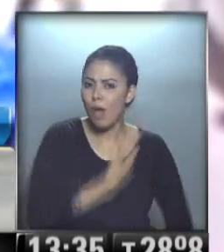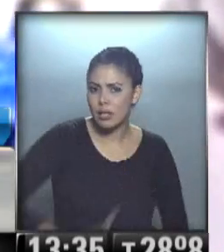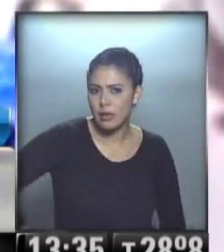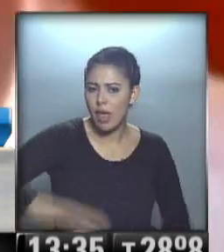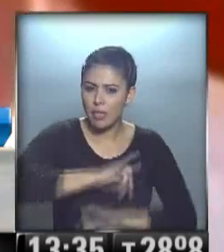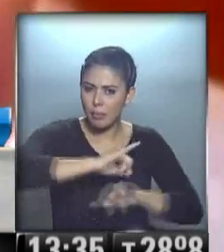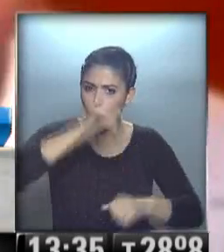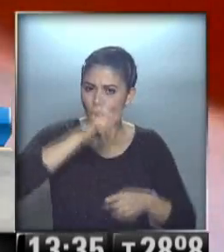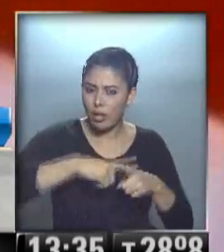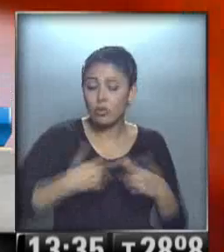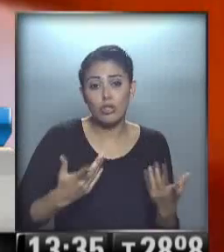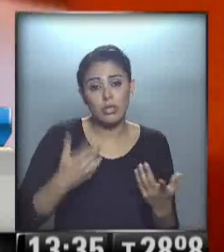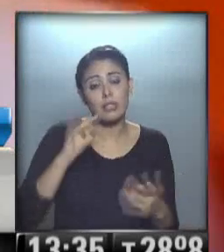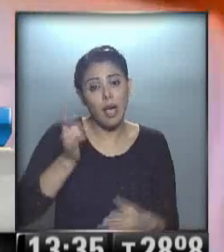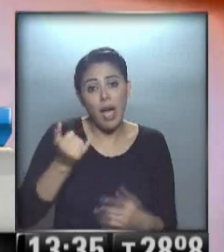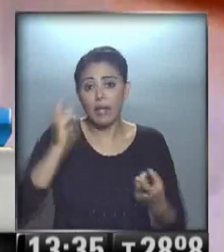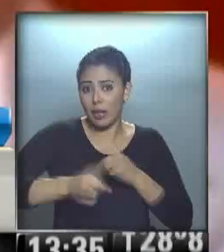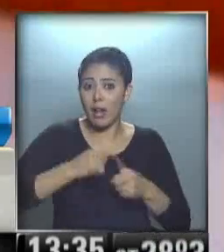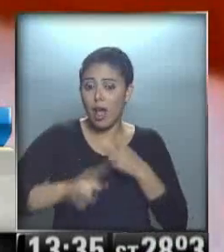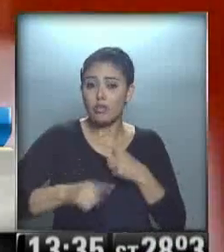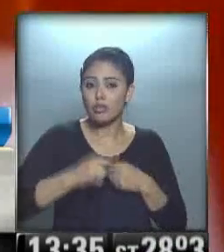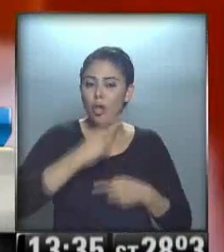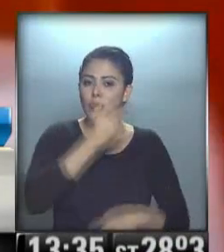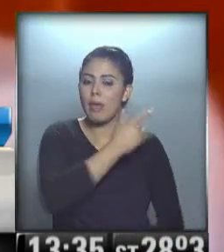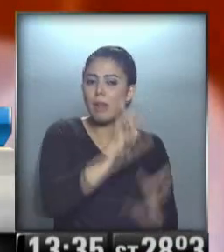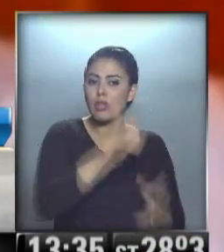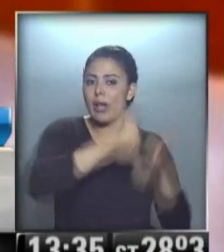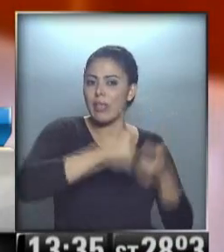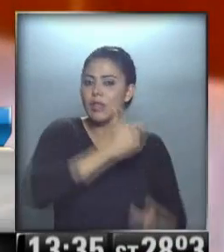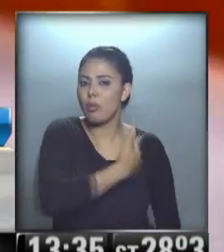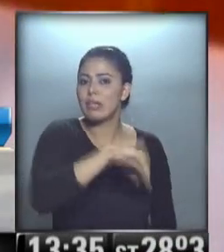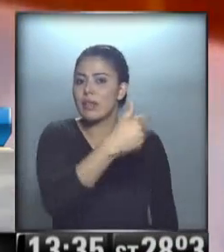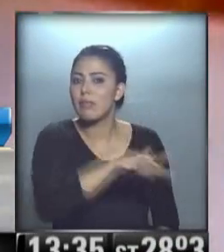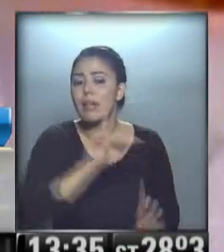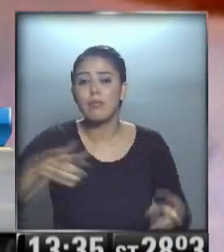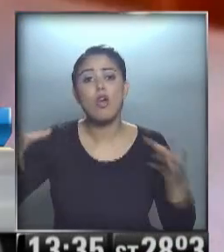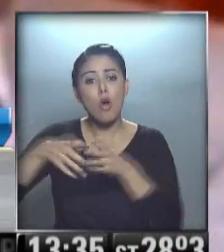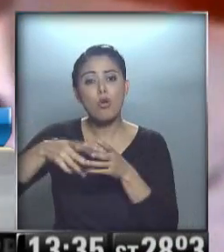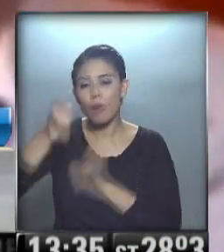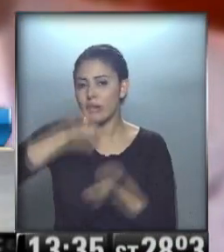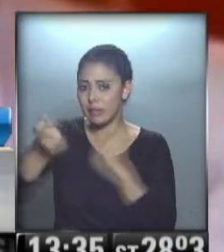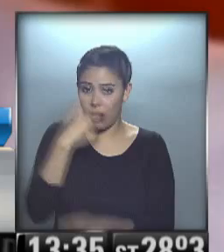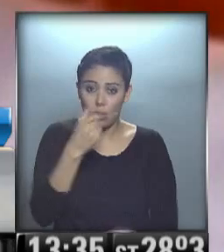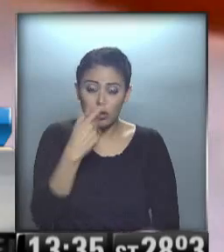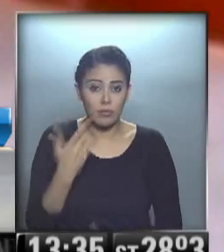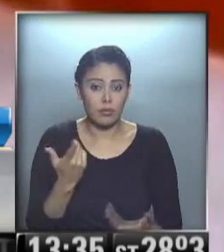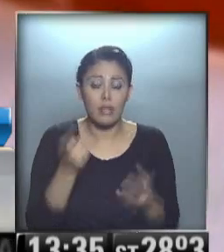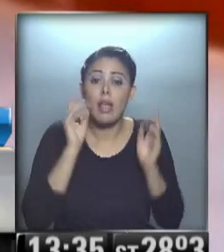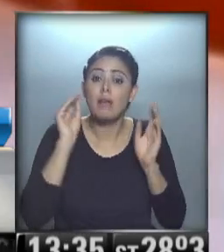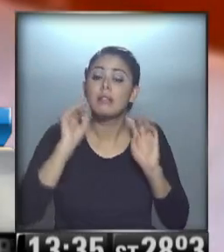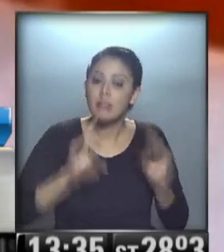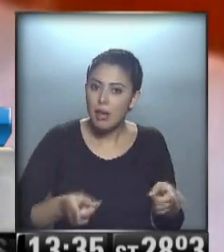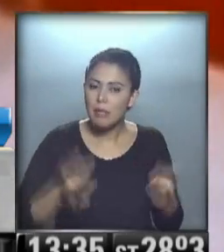una evidencia de la relación entre candidaturas presidenciales y gobernantes electos con grupos de narcotraficantes, más una